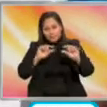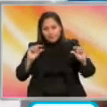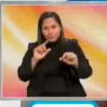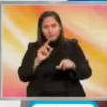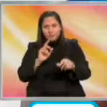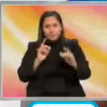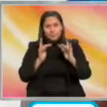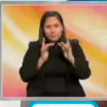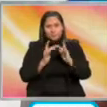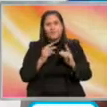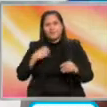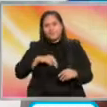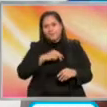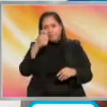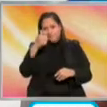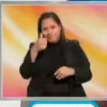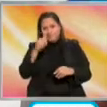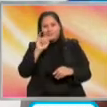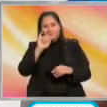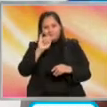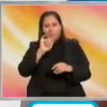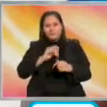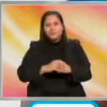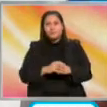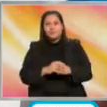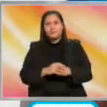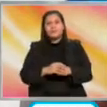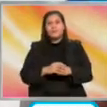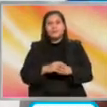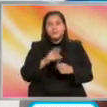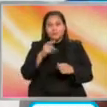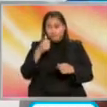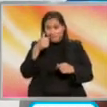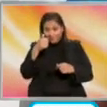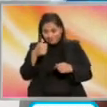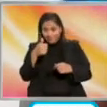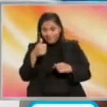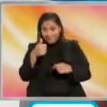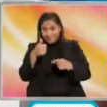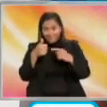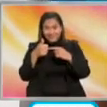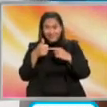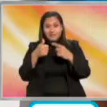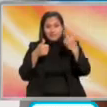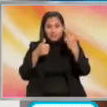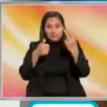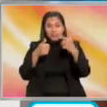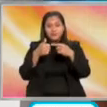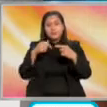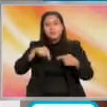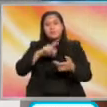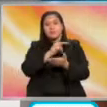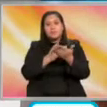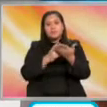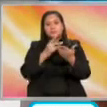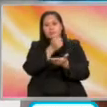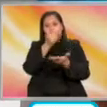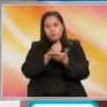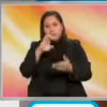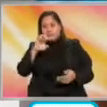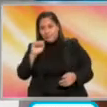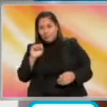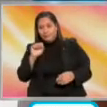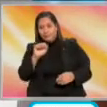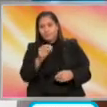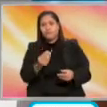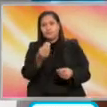darles follow, ¿no? Claro. Sí, Seguirlos, sí, están muy sí. pendientes. A los 2 primeros que les den like a la página, se puede y mencionen que estamos en este programa, Ajá.